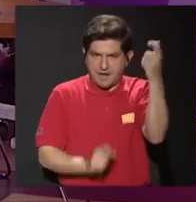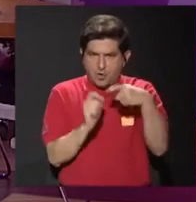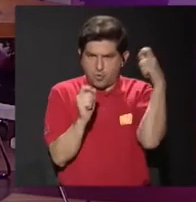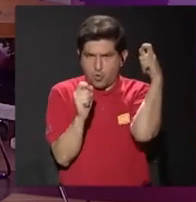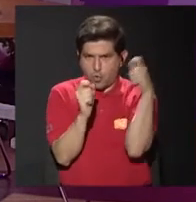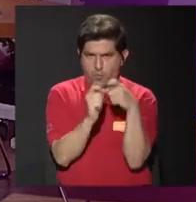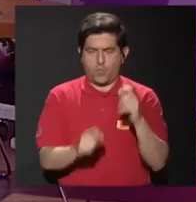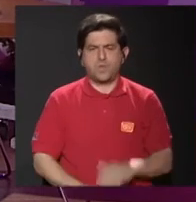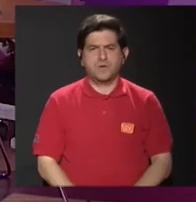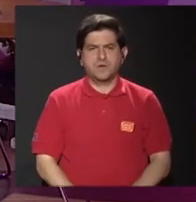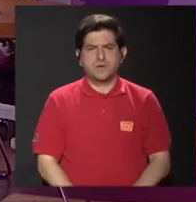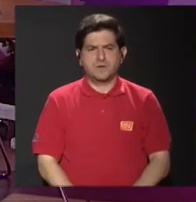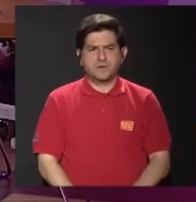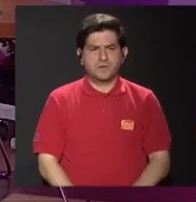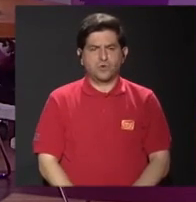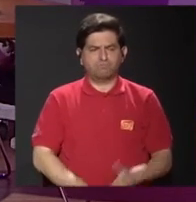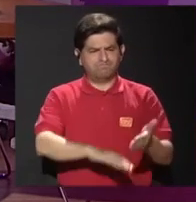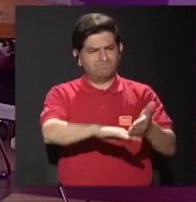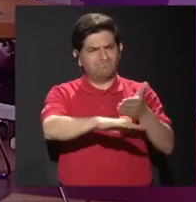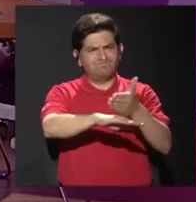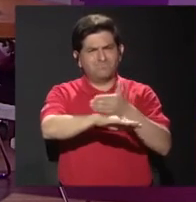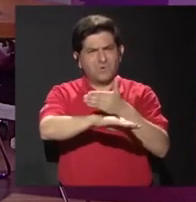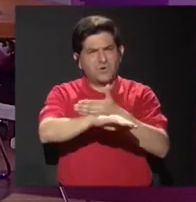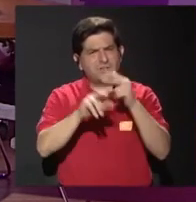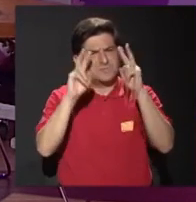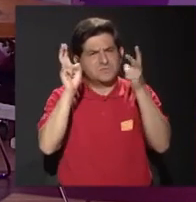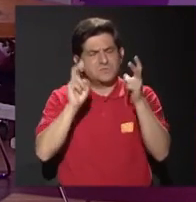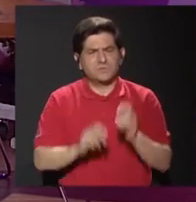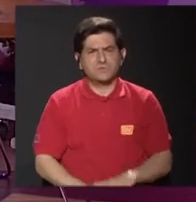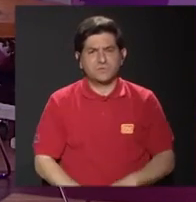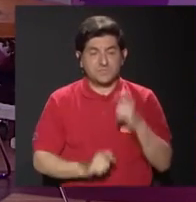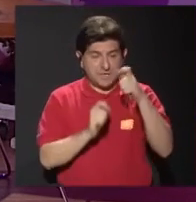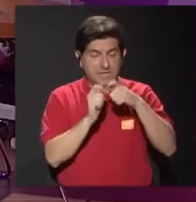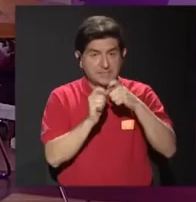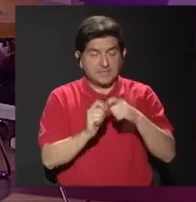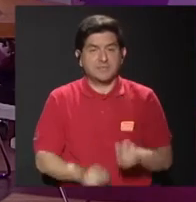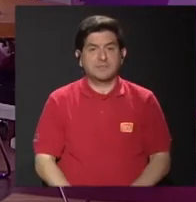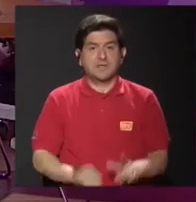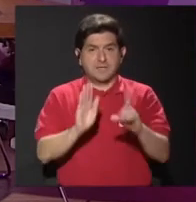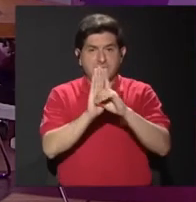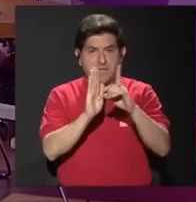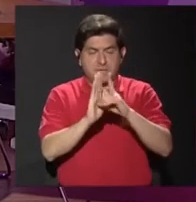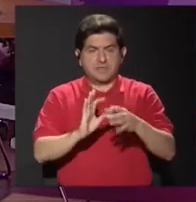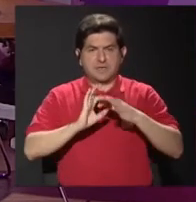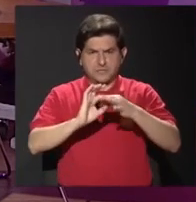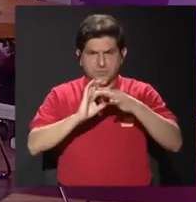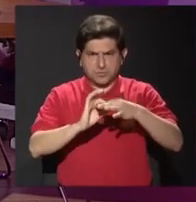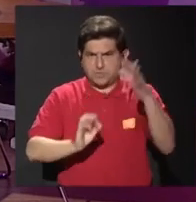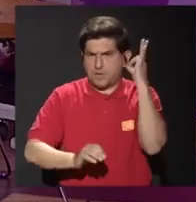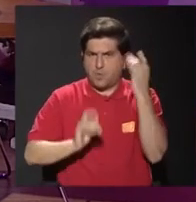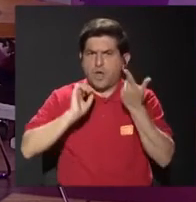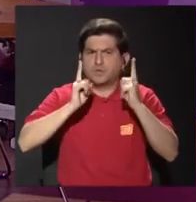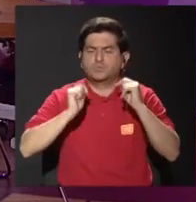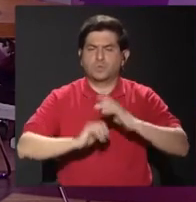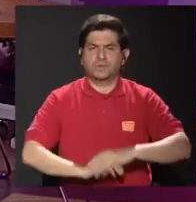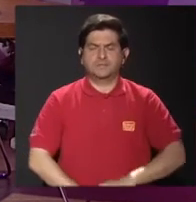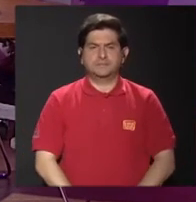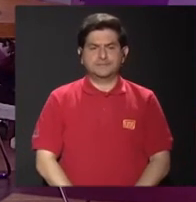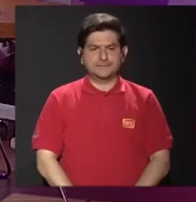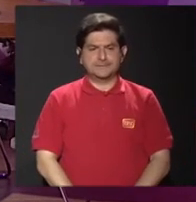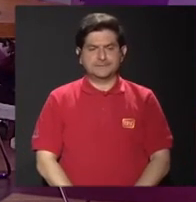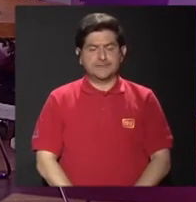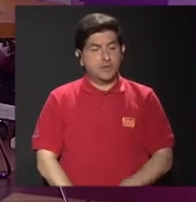concretamente cuáles han sido los avances en esta materia en la materia de los derechos sexuales de las mujeres bueno